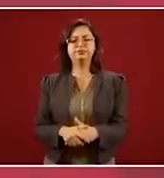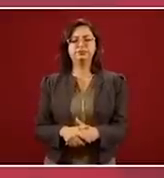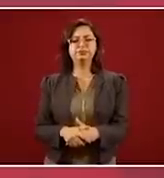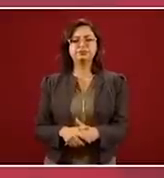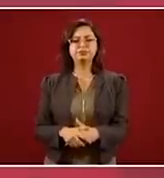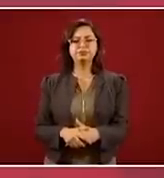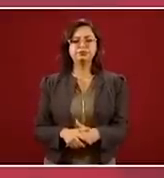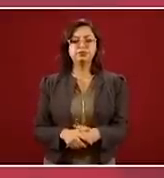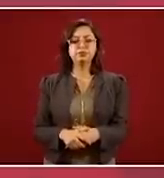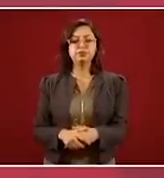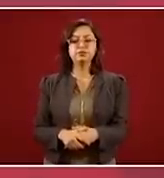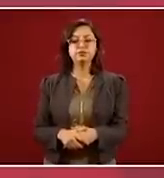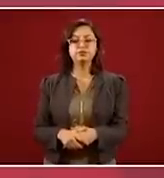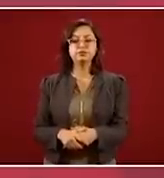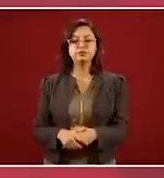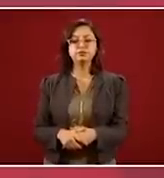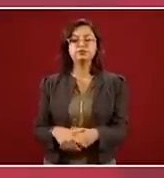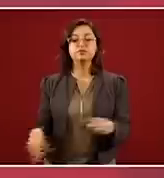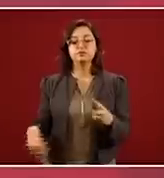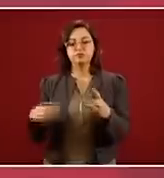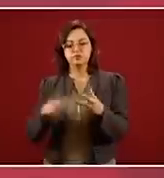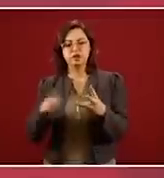asunto de astilleros